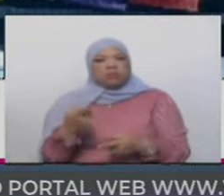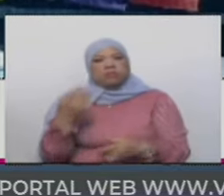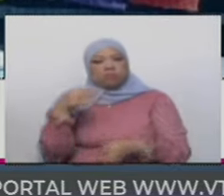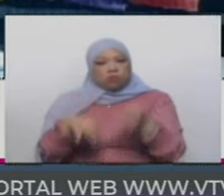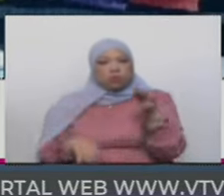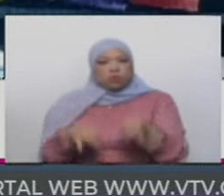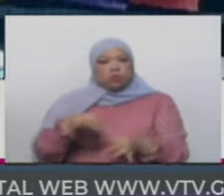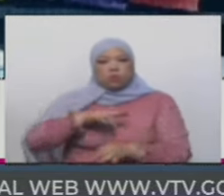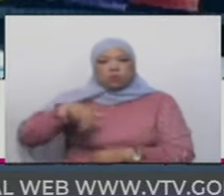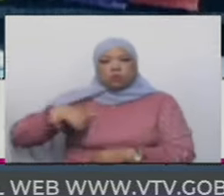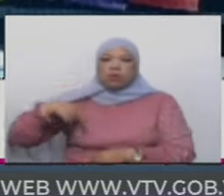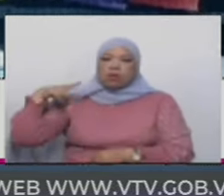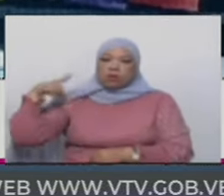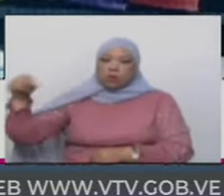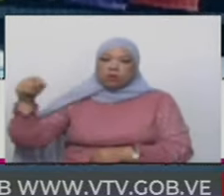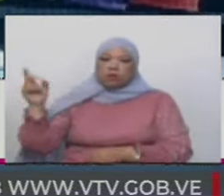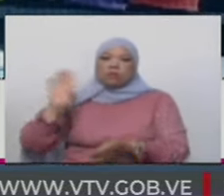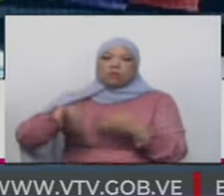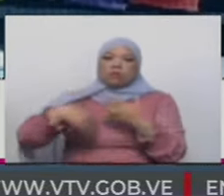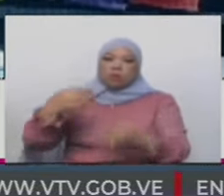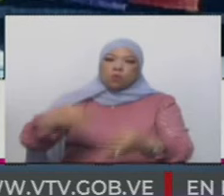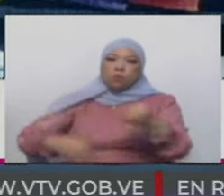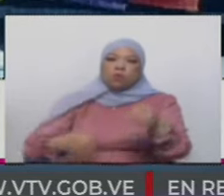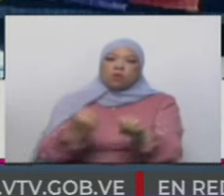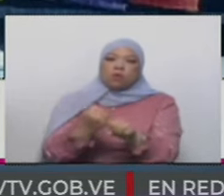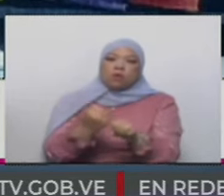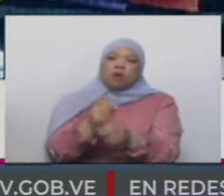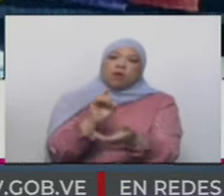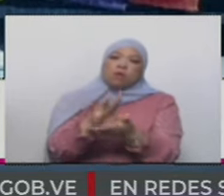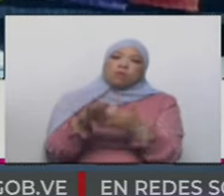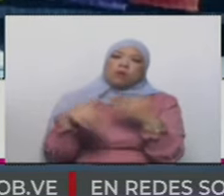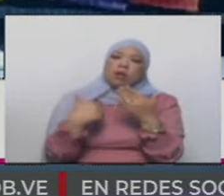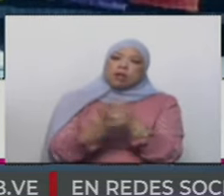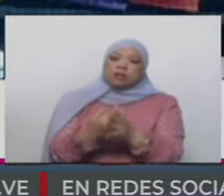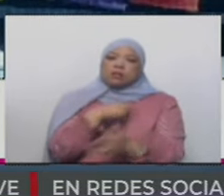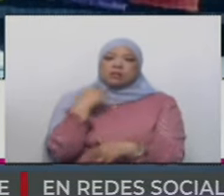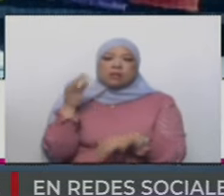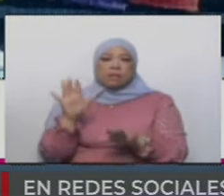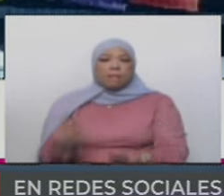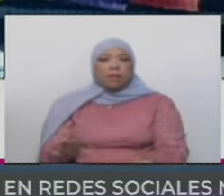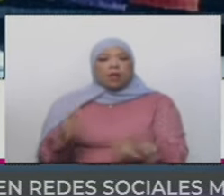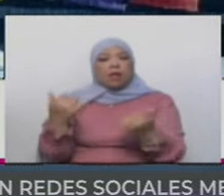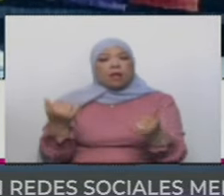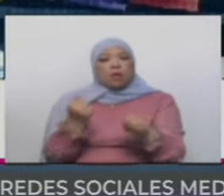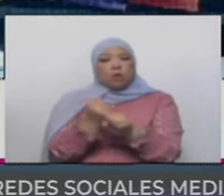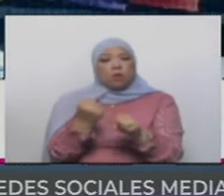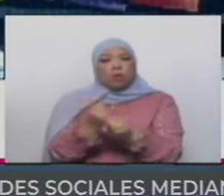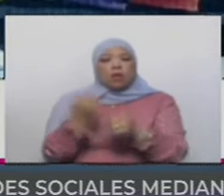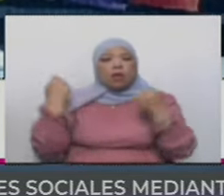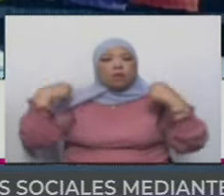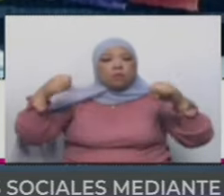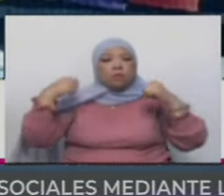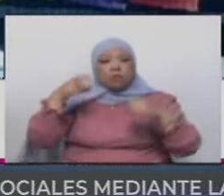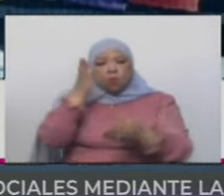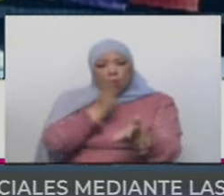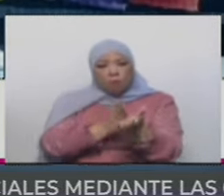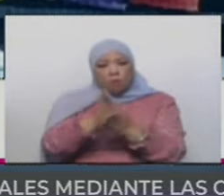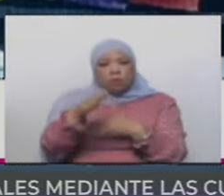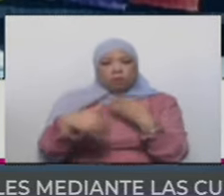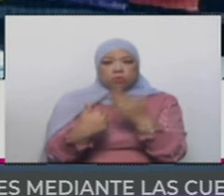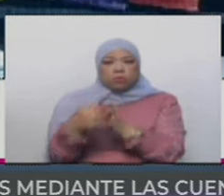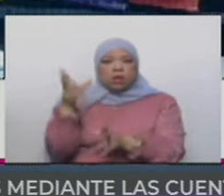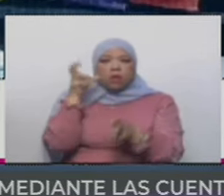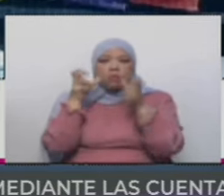jurisdicción, le paso la cuchilla para afuera, compadre, te vas de aquí. Aquí vinimos a practicar la humildad, escuchar